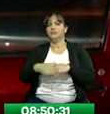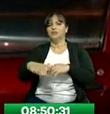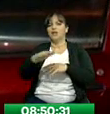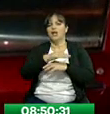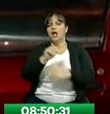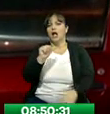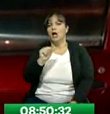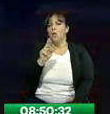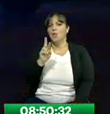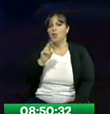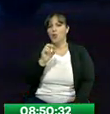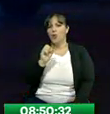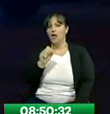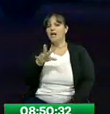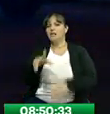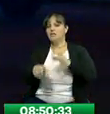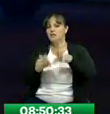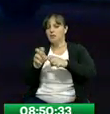samborondón